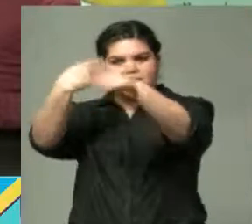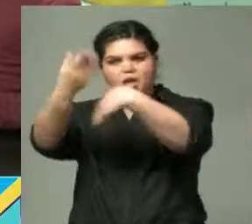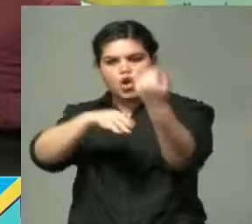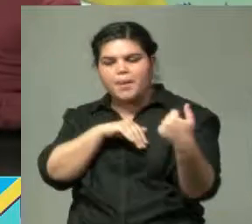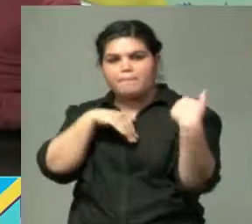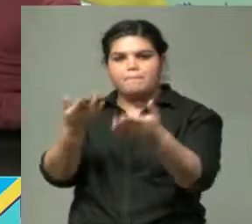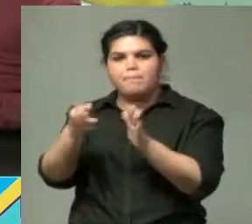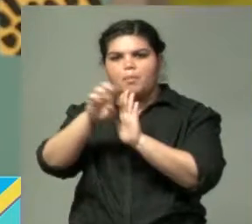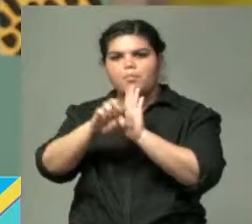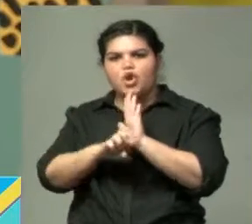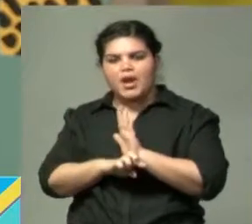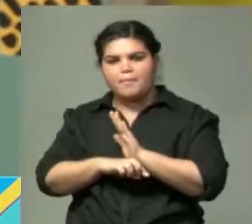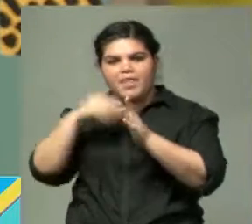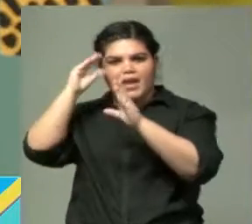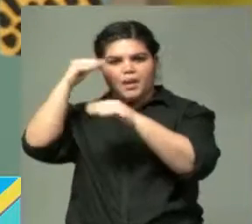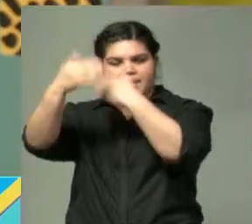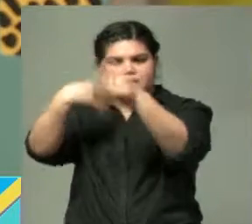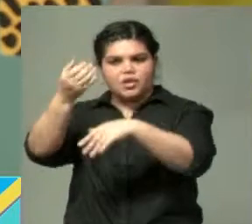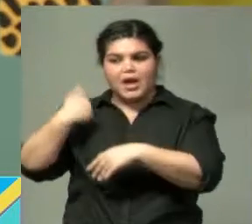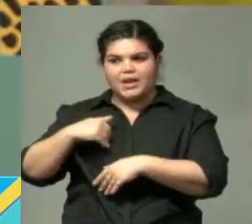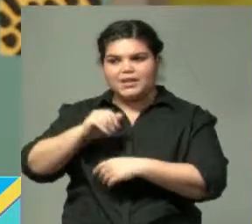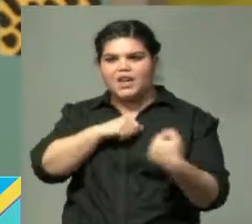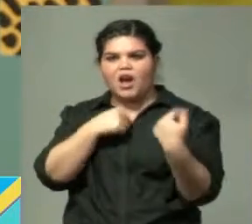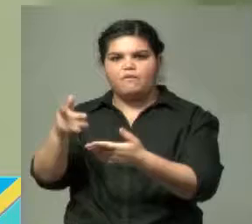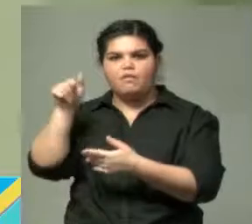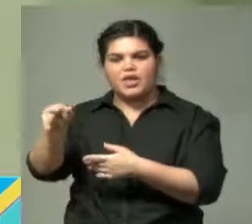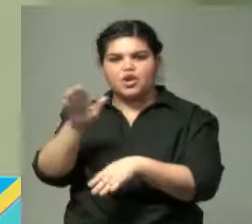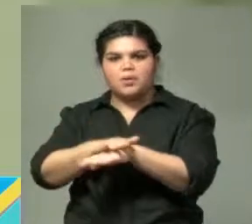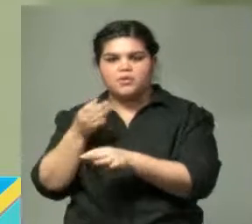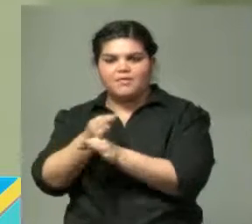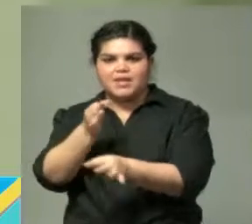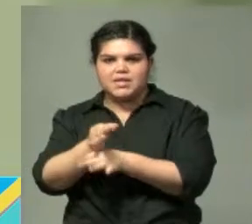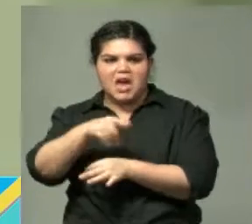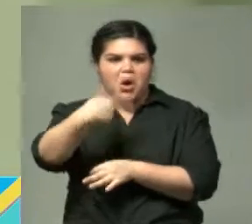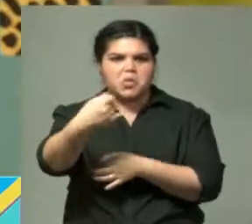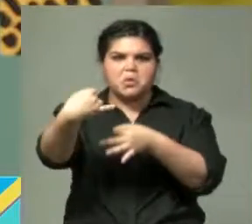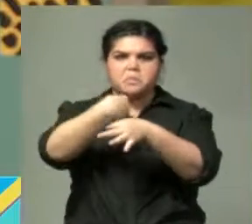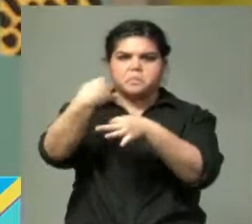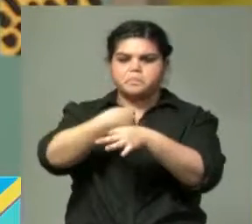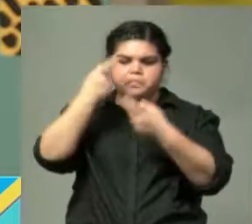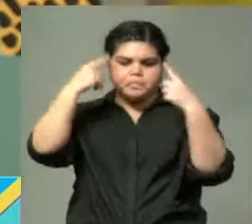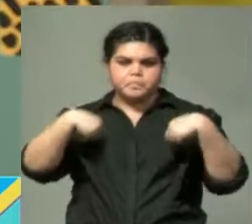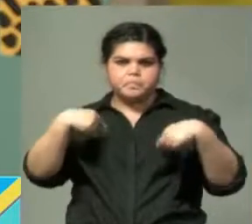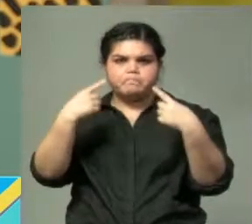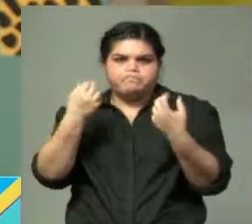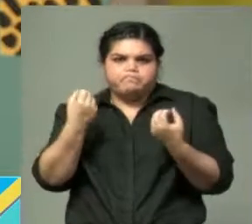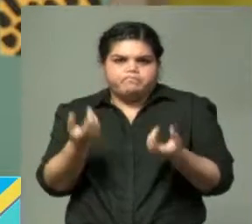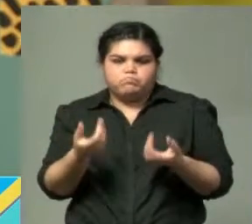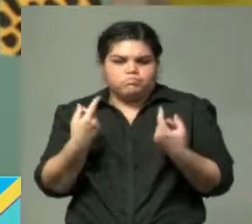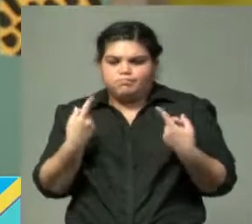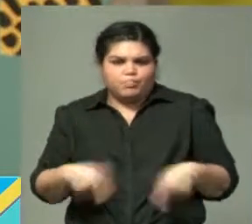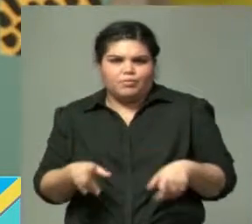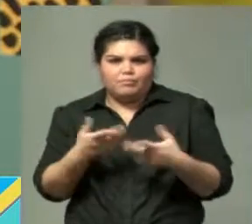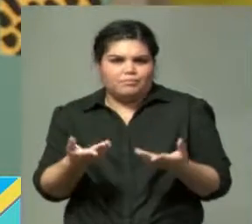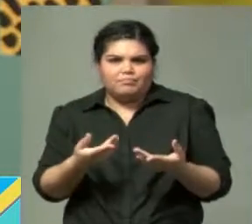programas de capacitación en la Argentina en general. Bien. ¿No? Nosotros en la universidad además siempre tenemos un vicio, que es que queremos